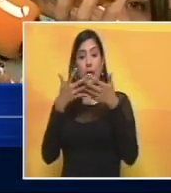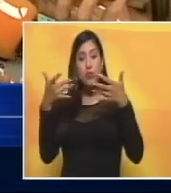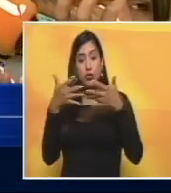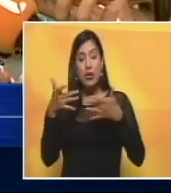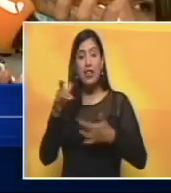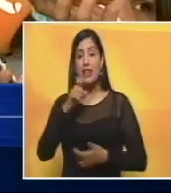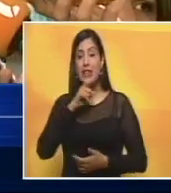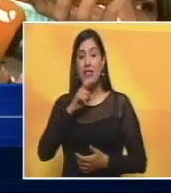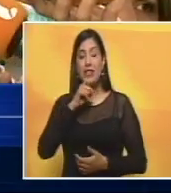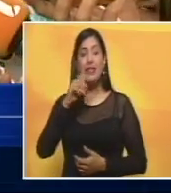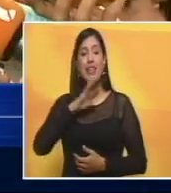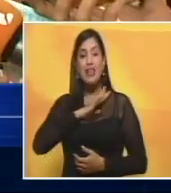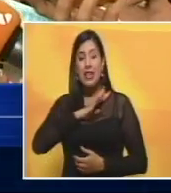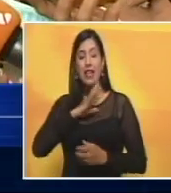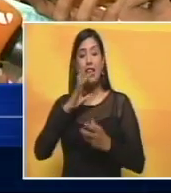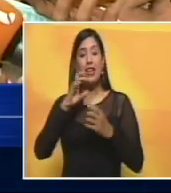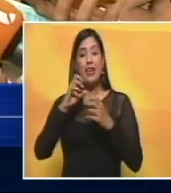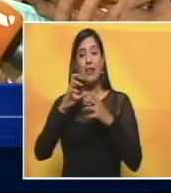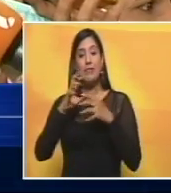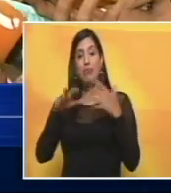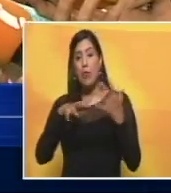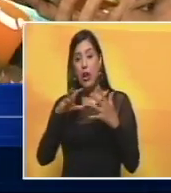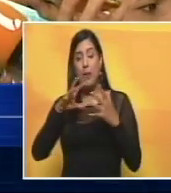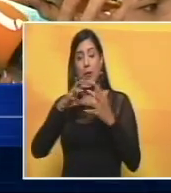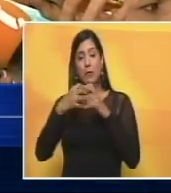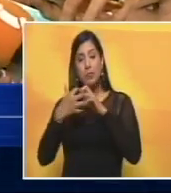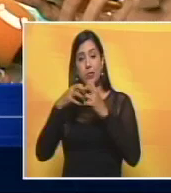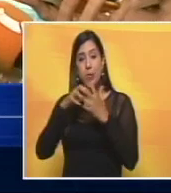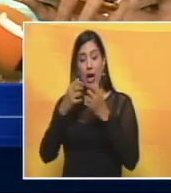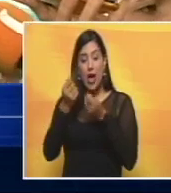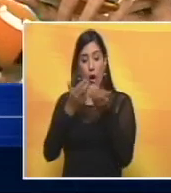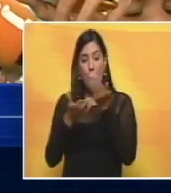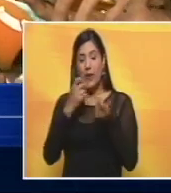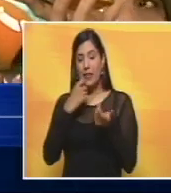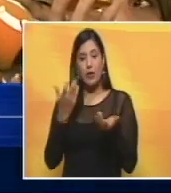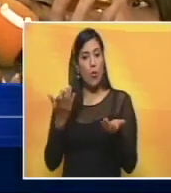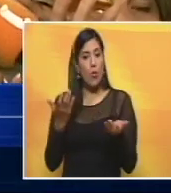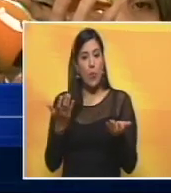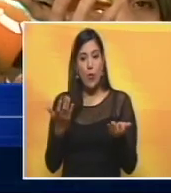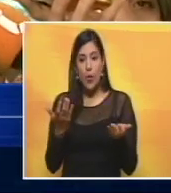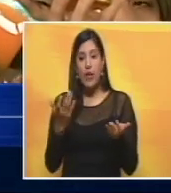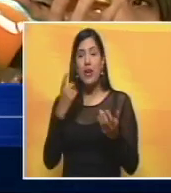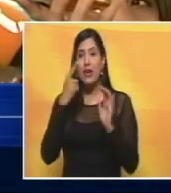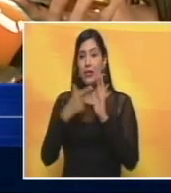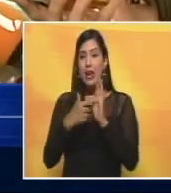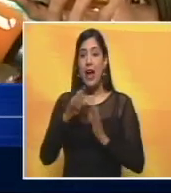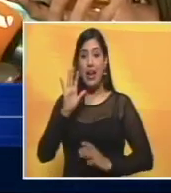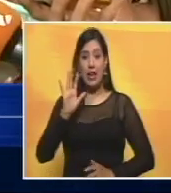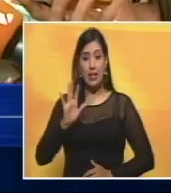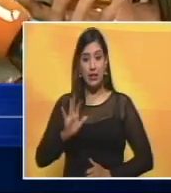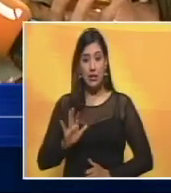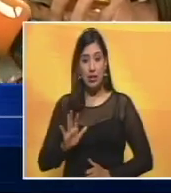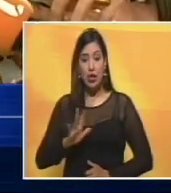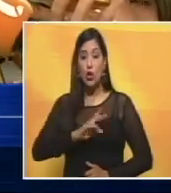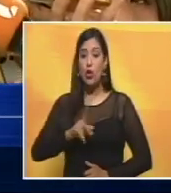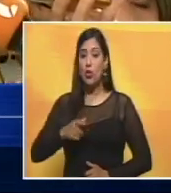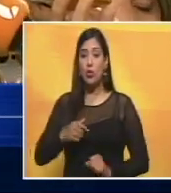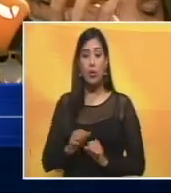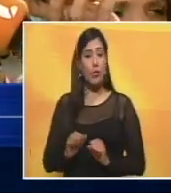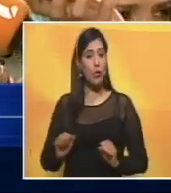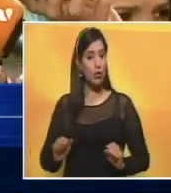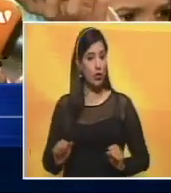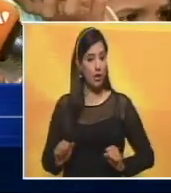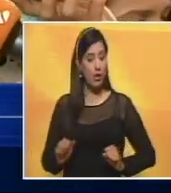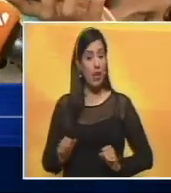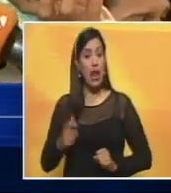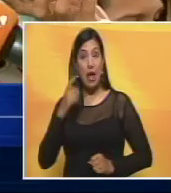tan complicado, tan complejo desde el punto de vista económico, eso que luce justo no es posible.